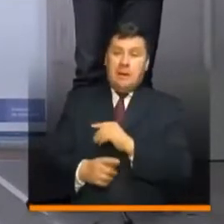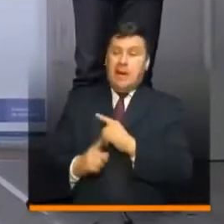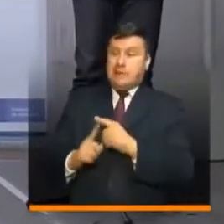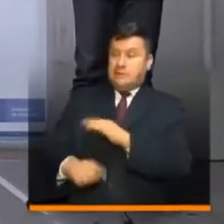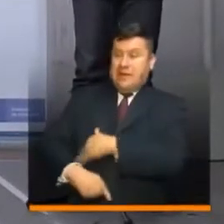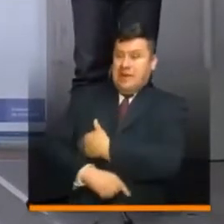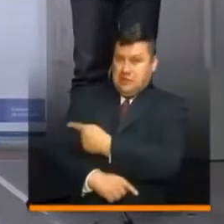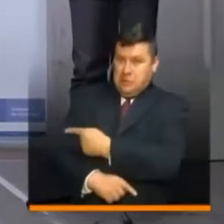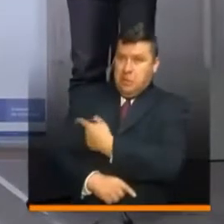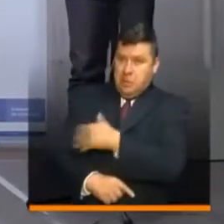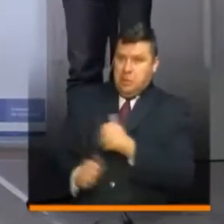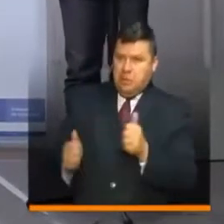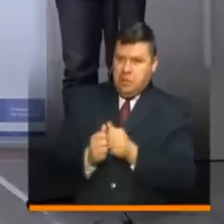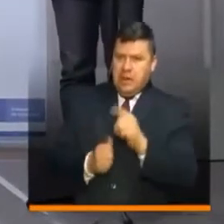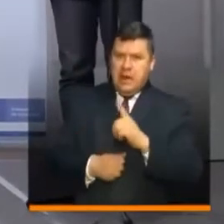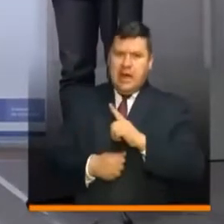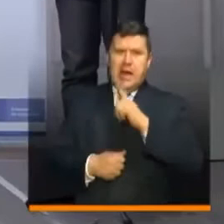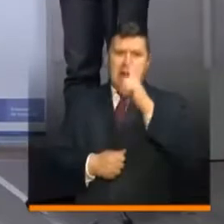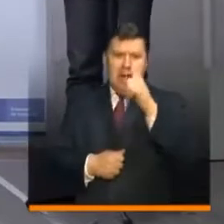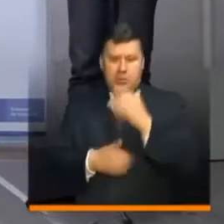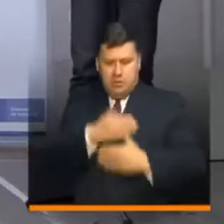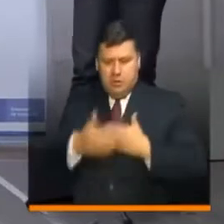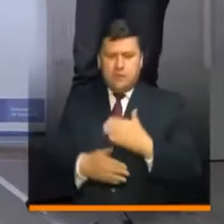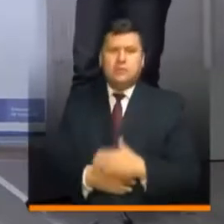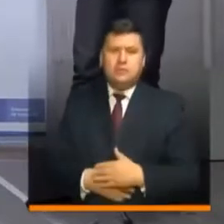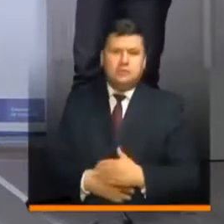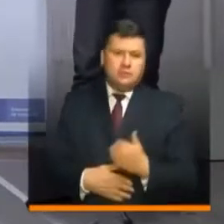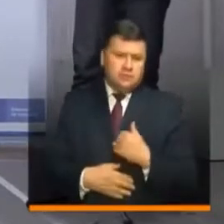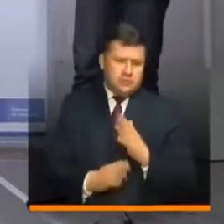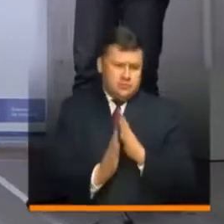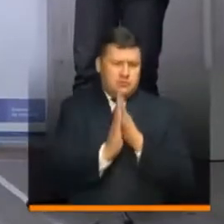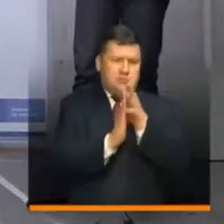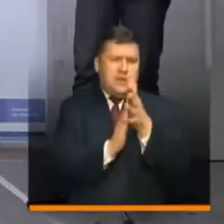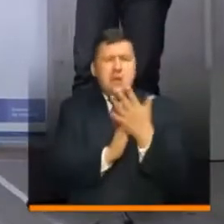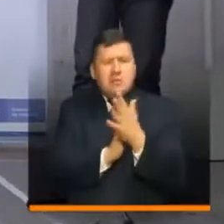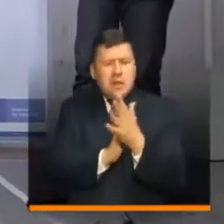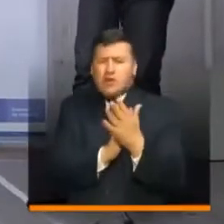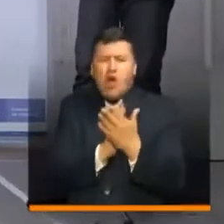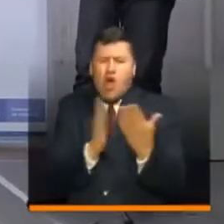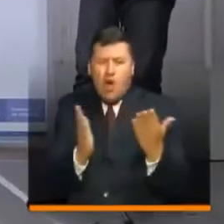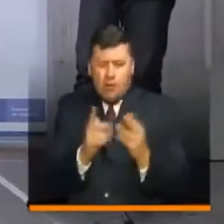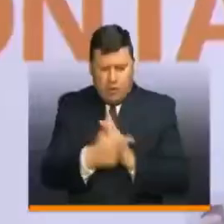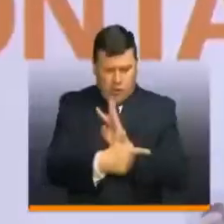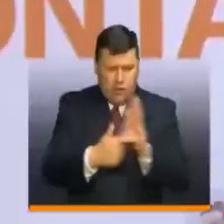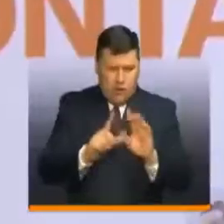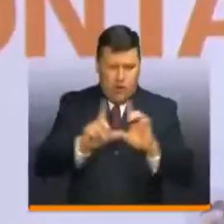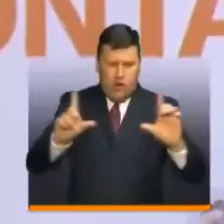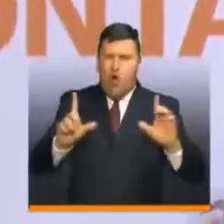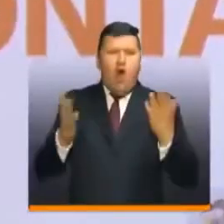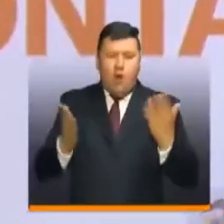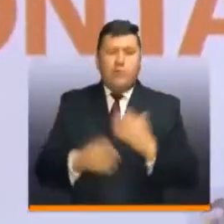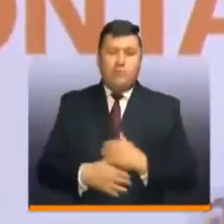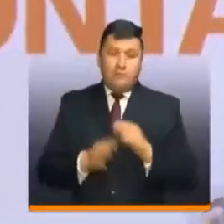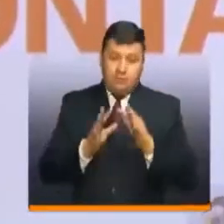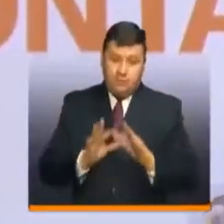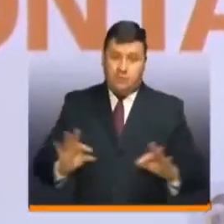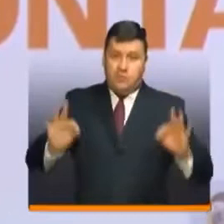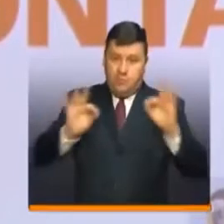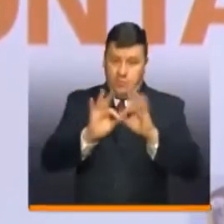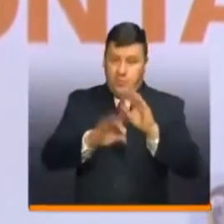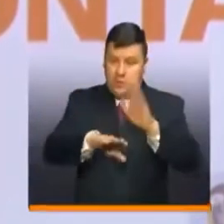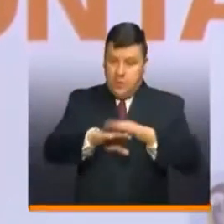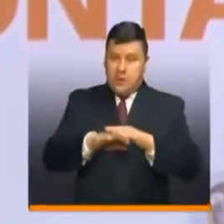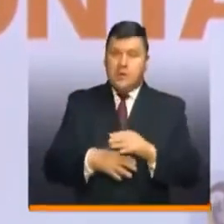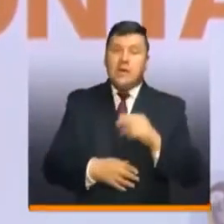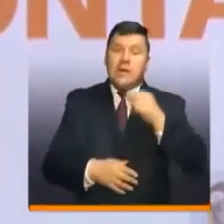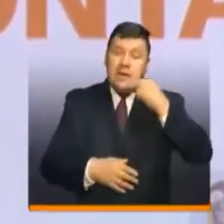que ha venido también liderando este proceso que les voy a contar más o menos cómo funciona la plataforma pero es muy importante señalar el